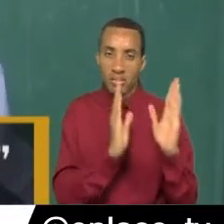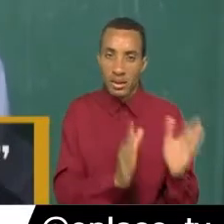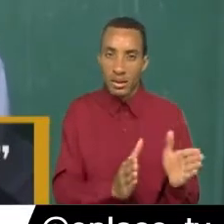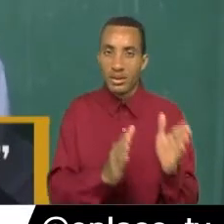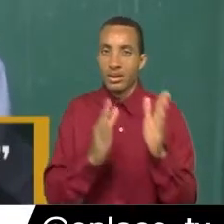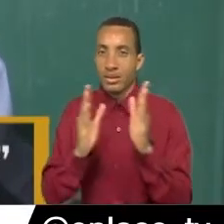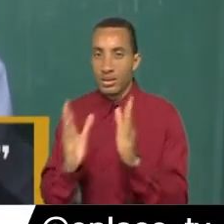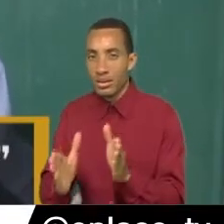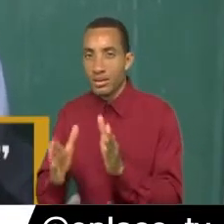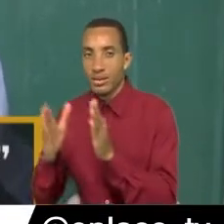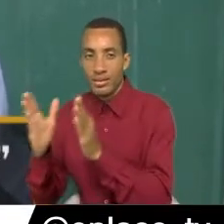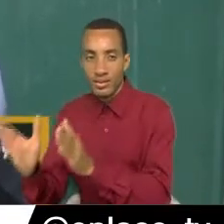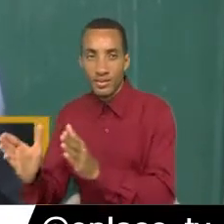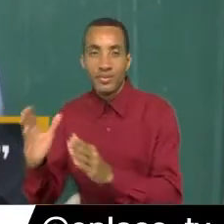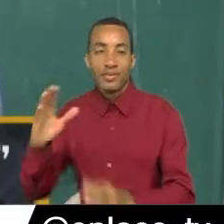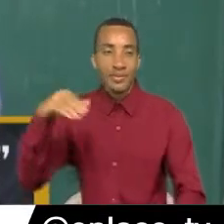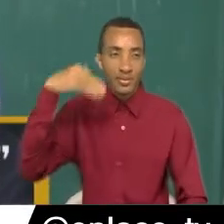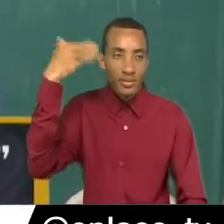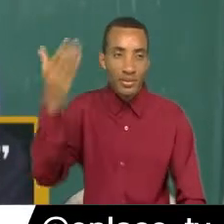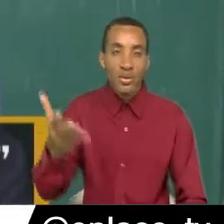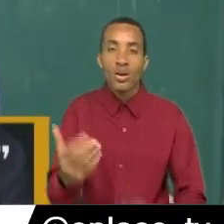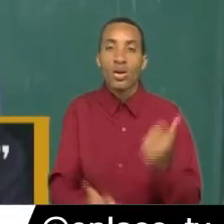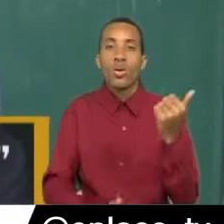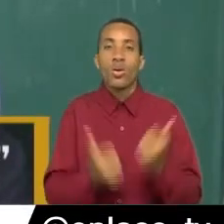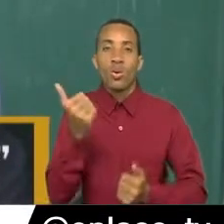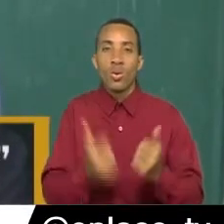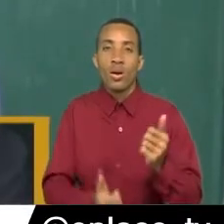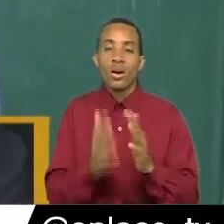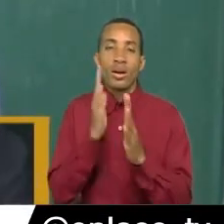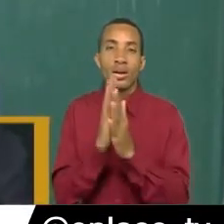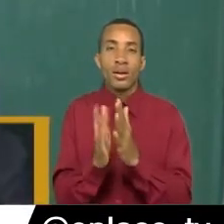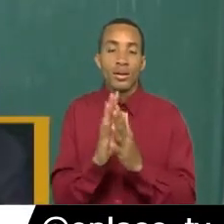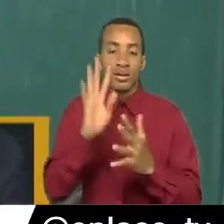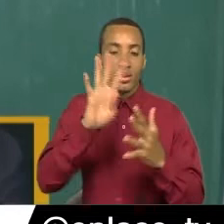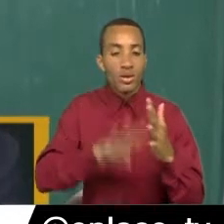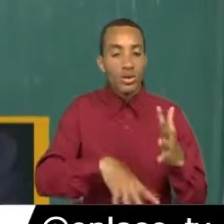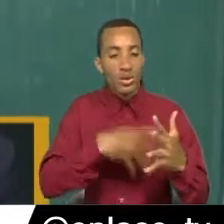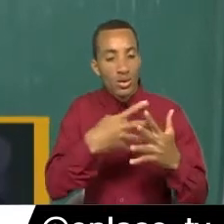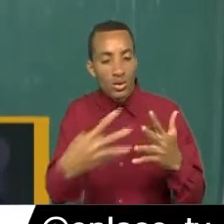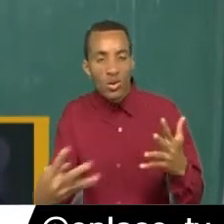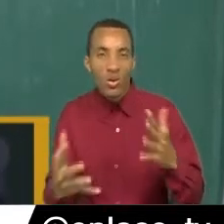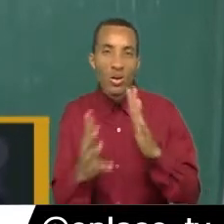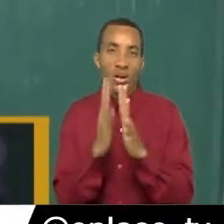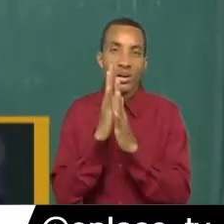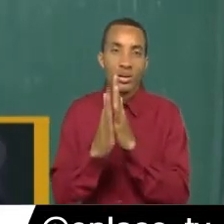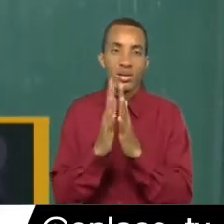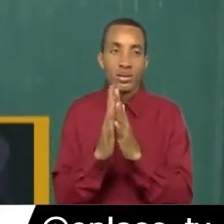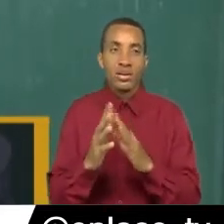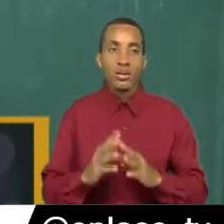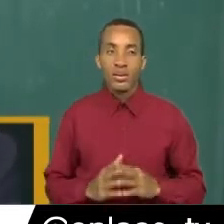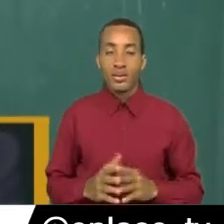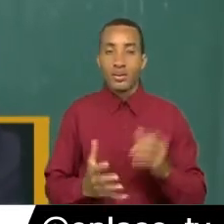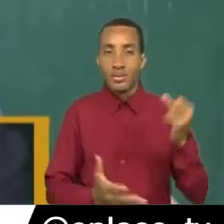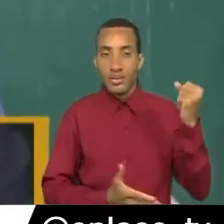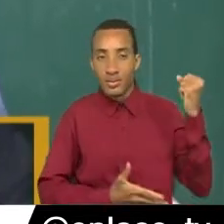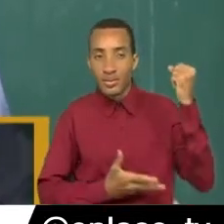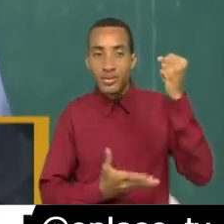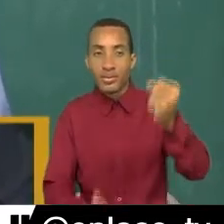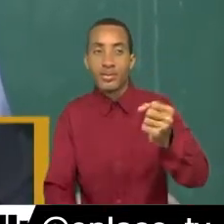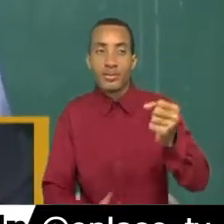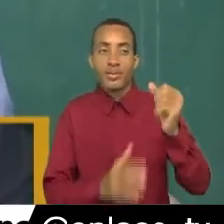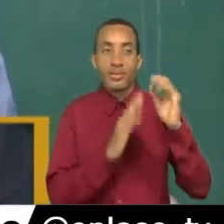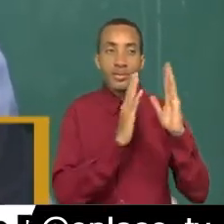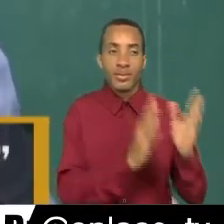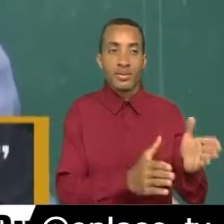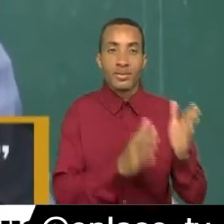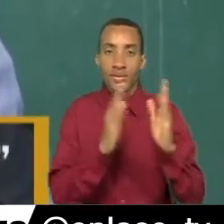días se va a presentar cuál va a ser el cronograma de esa oportunidad de inversión por fases que va a tener el